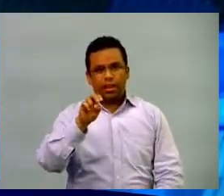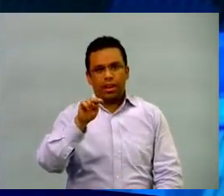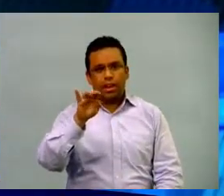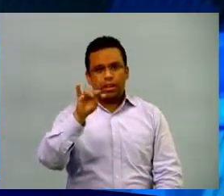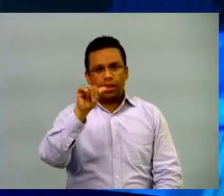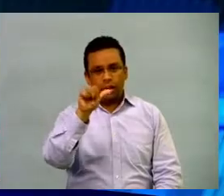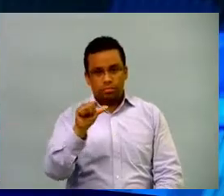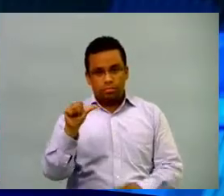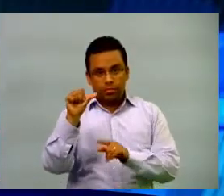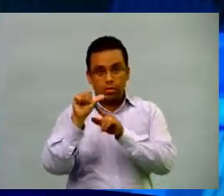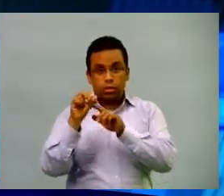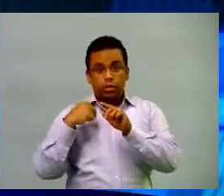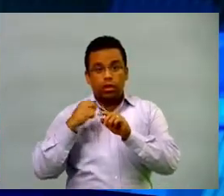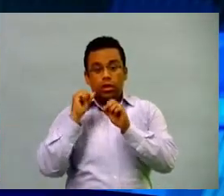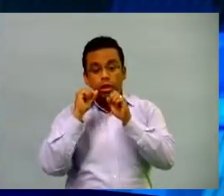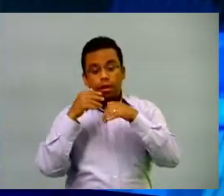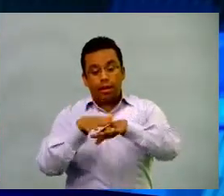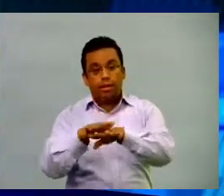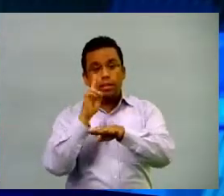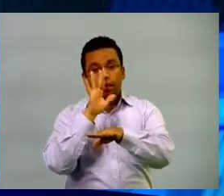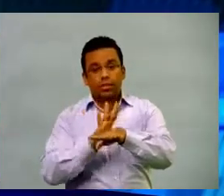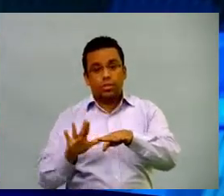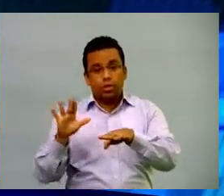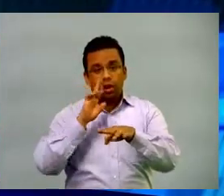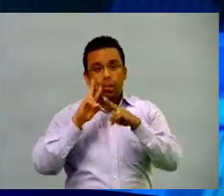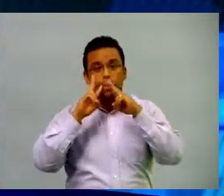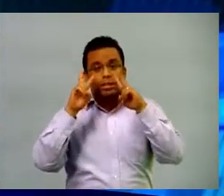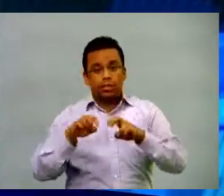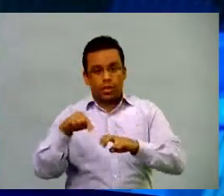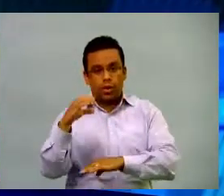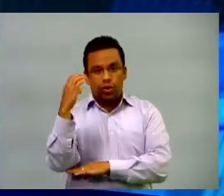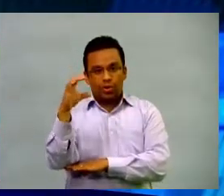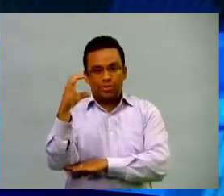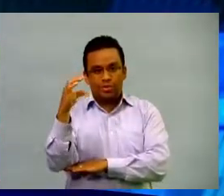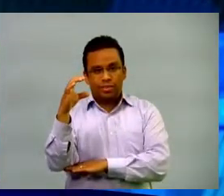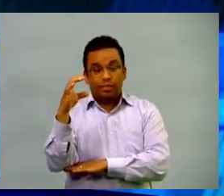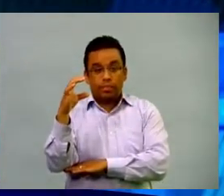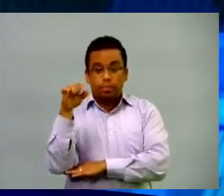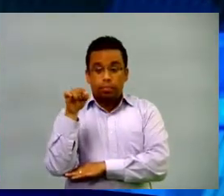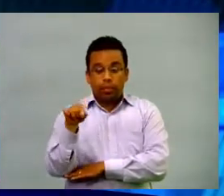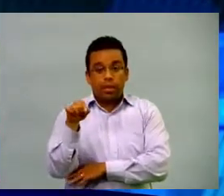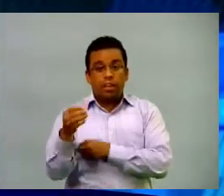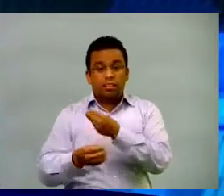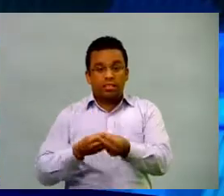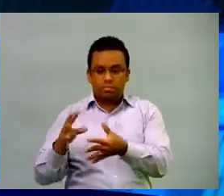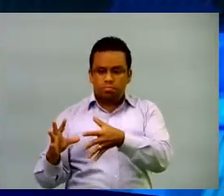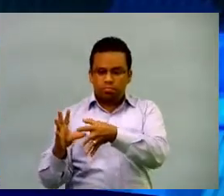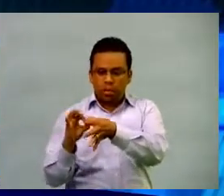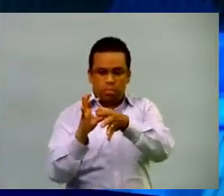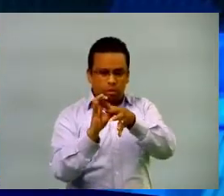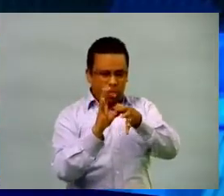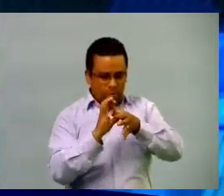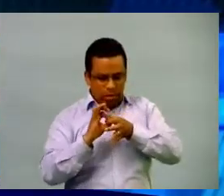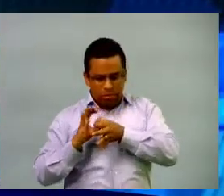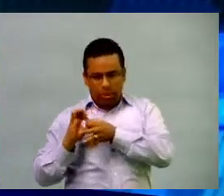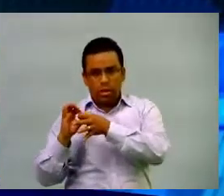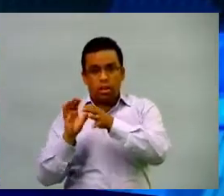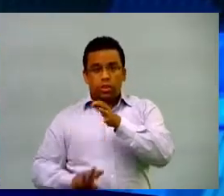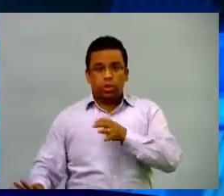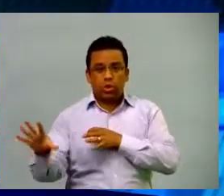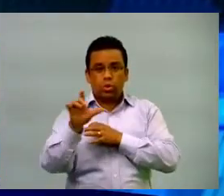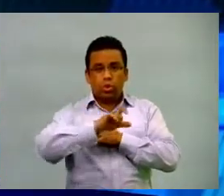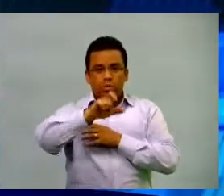Nacional de Investigación y Educación de Colombia, que está encargada de conectar, de articular e integrar a todos los